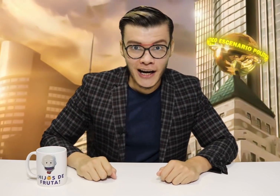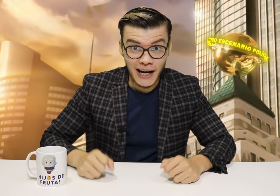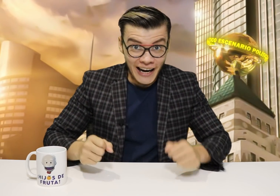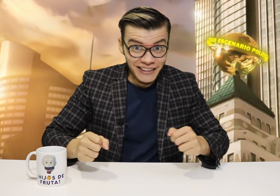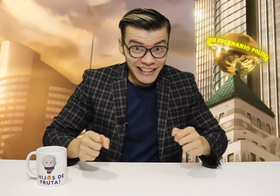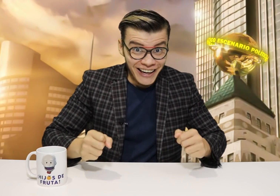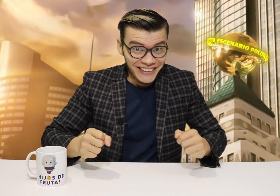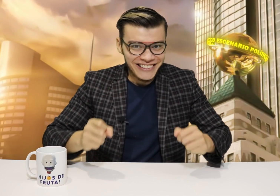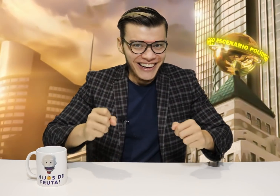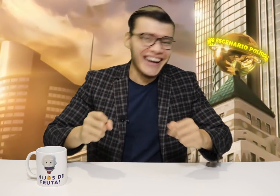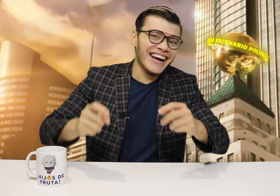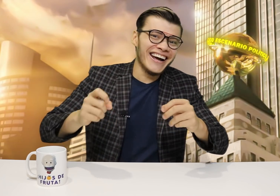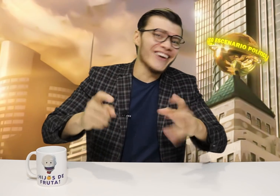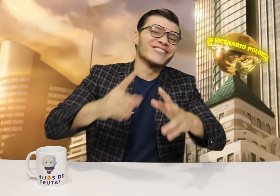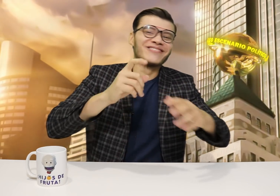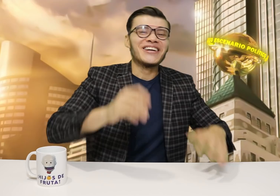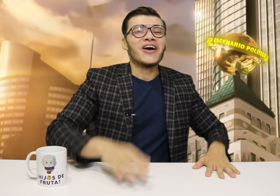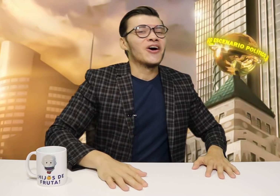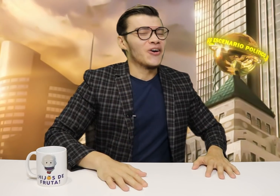y caliente, caliente.